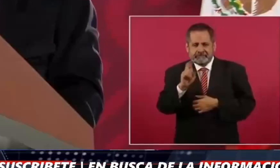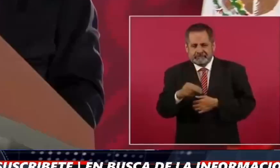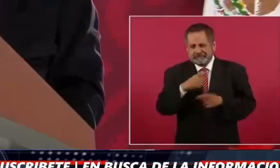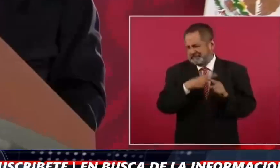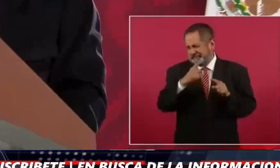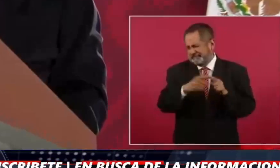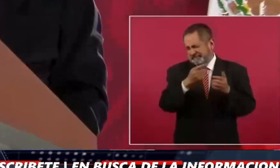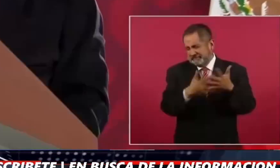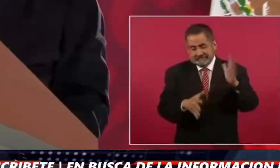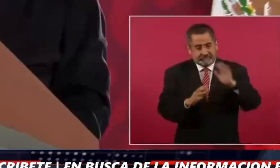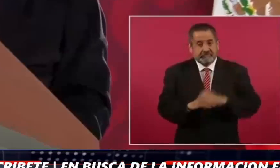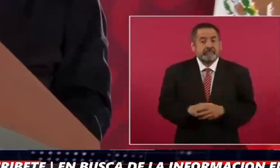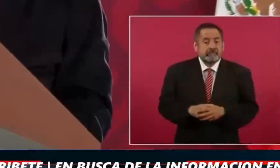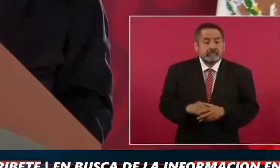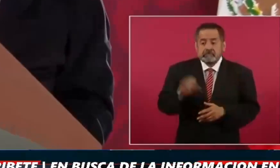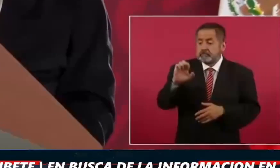Bueno,